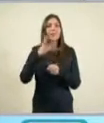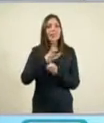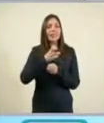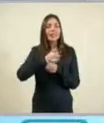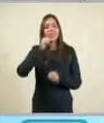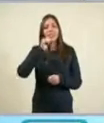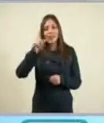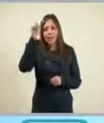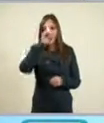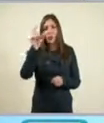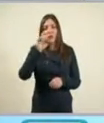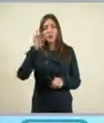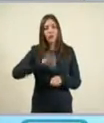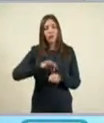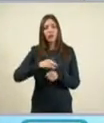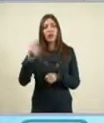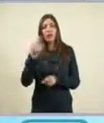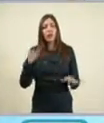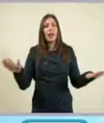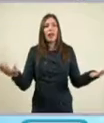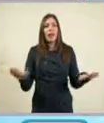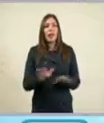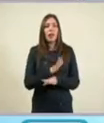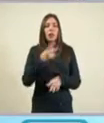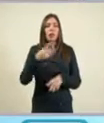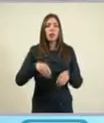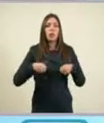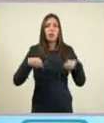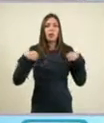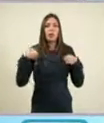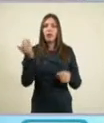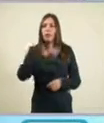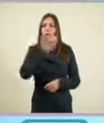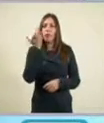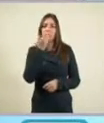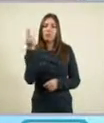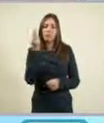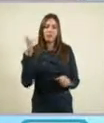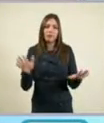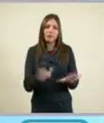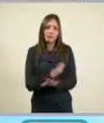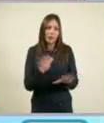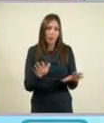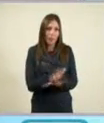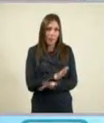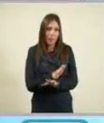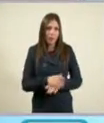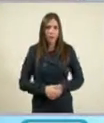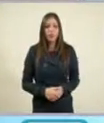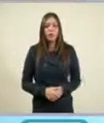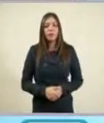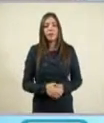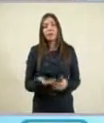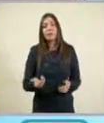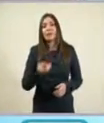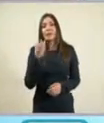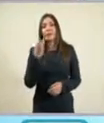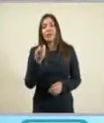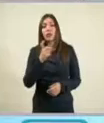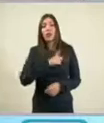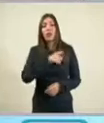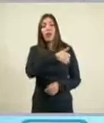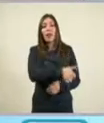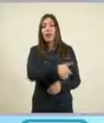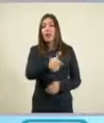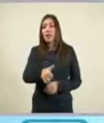al médico y tienes un problema, es un cambio en el hábito de vida. Ah, claro. Y tiene que ver, pero lo interesante es que es a nivel no solo